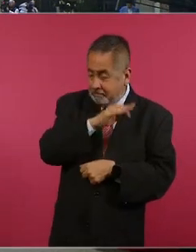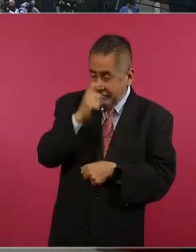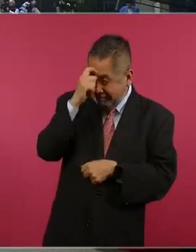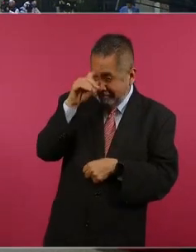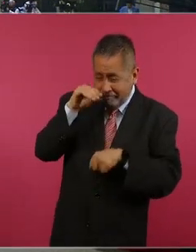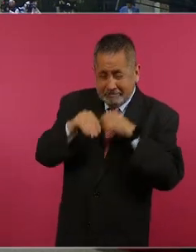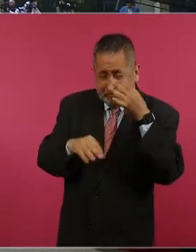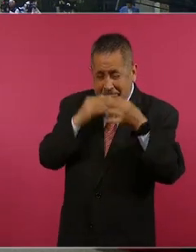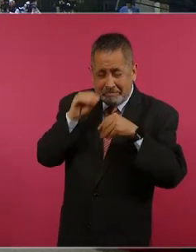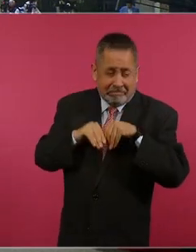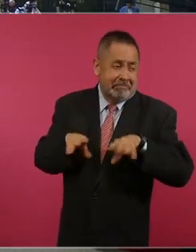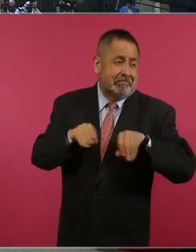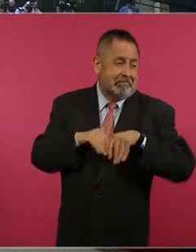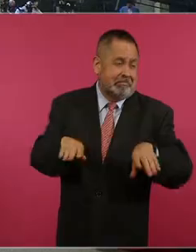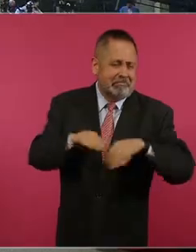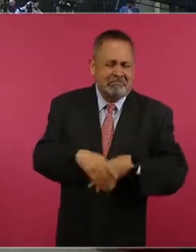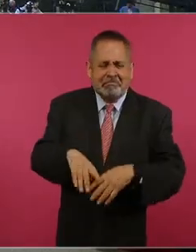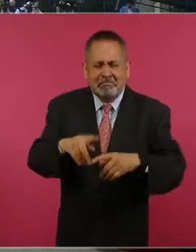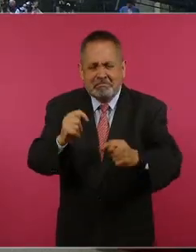y